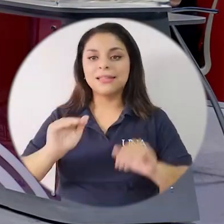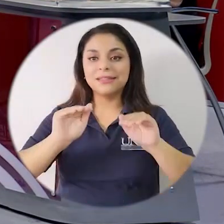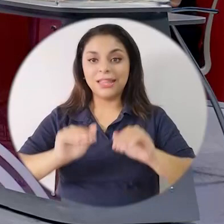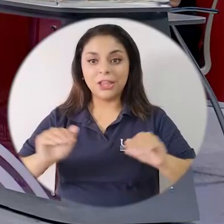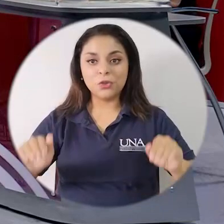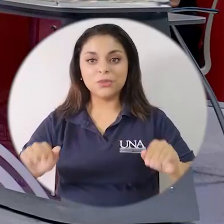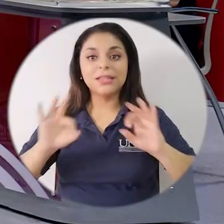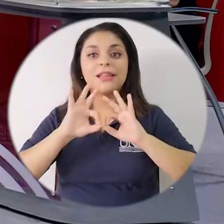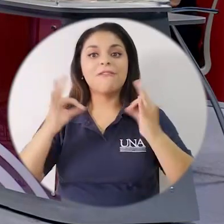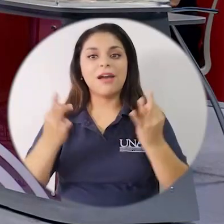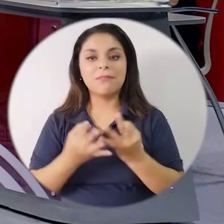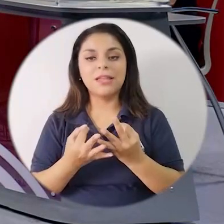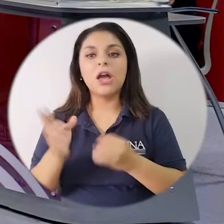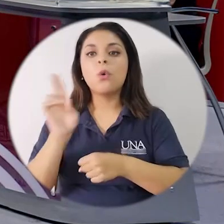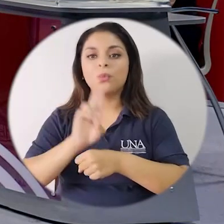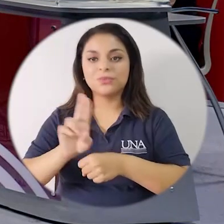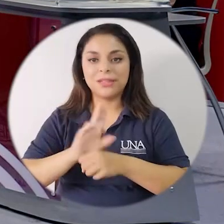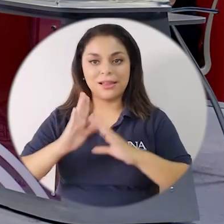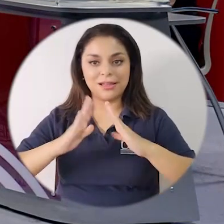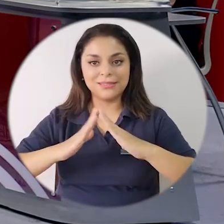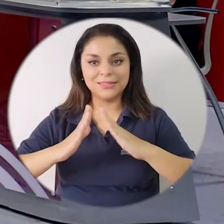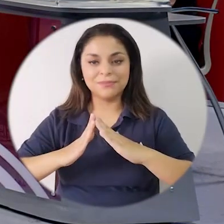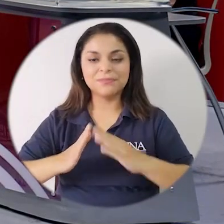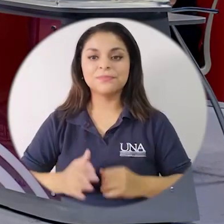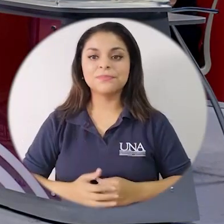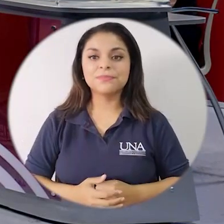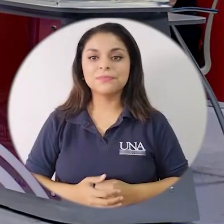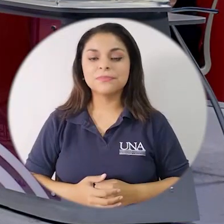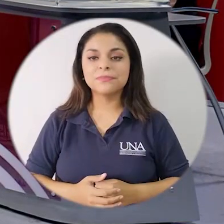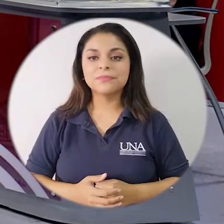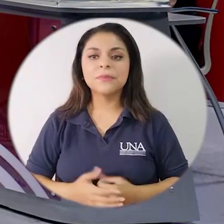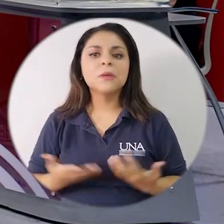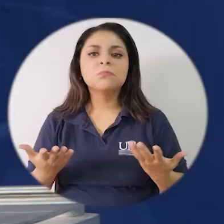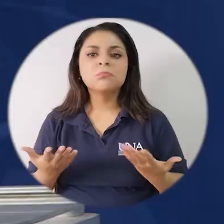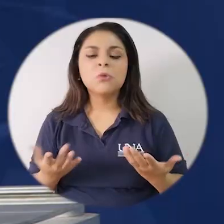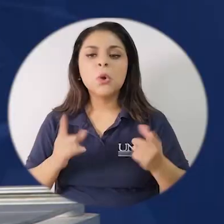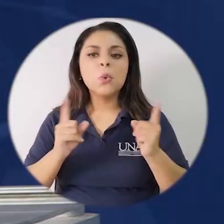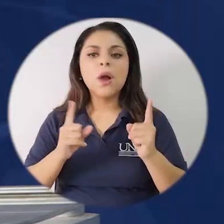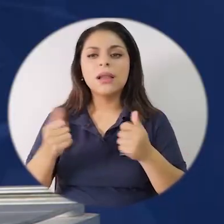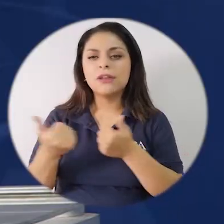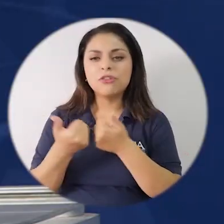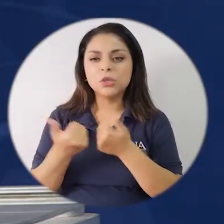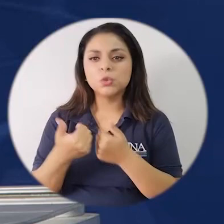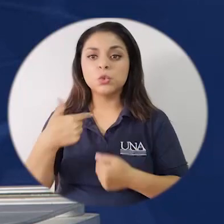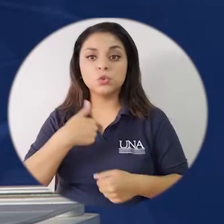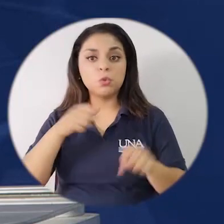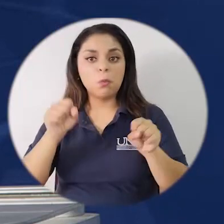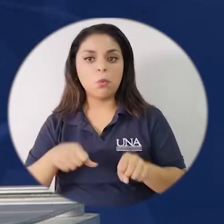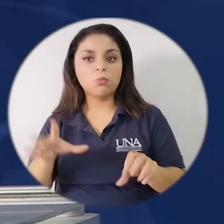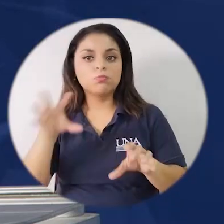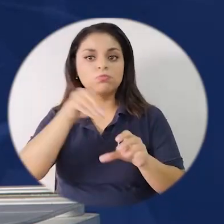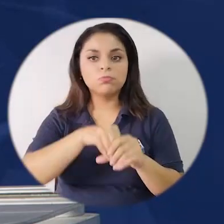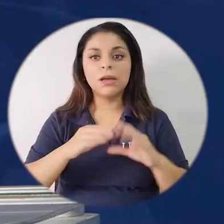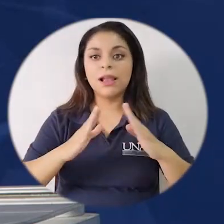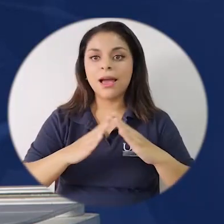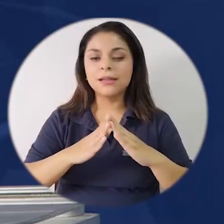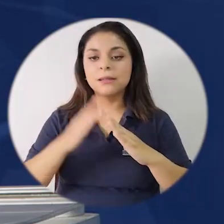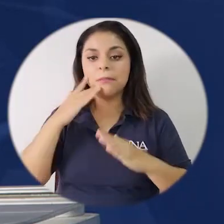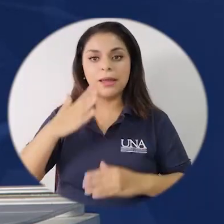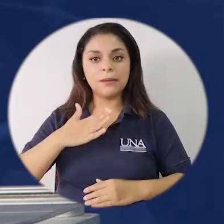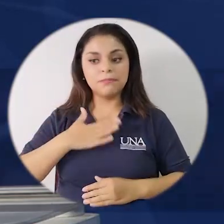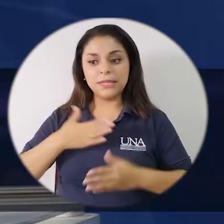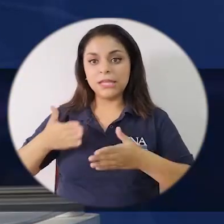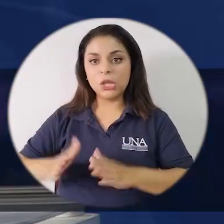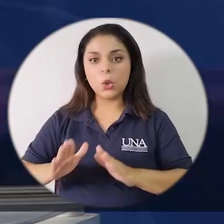su familia los implementaran en casa. ¿Cuáles serían esos retos? ¿Qué retos puedo yo implementar en casa para poner a la